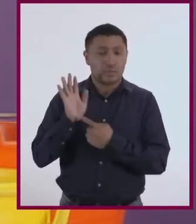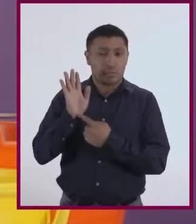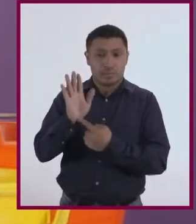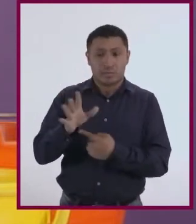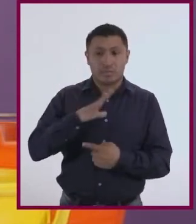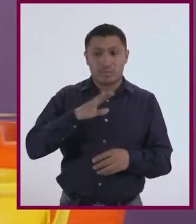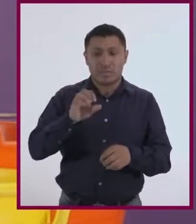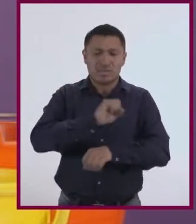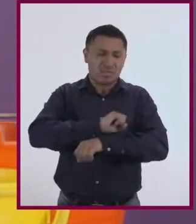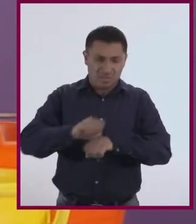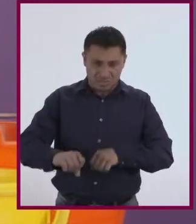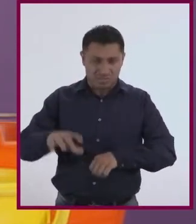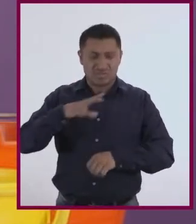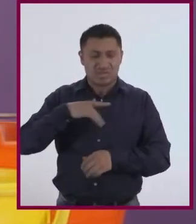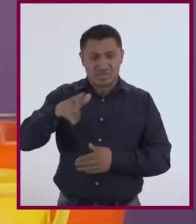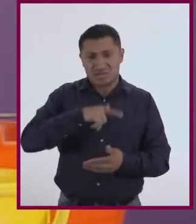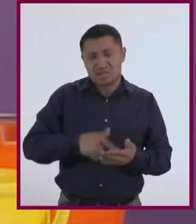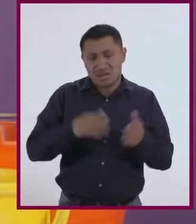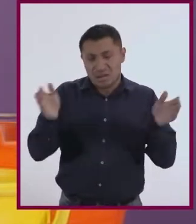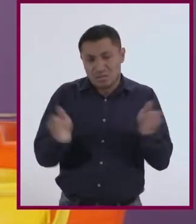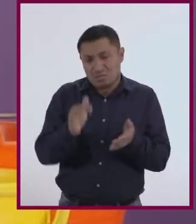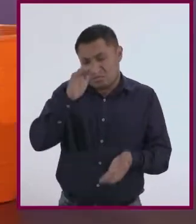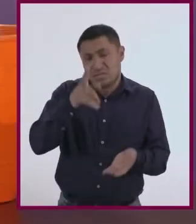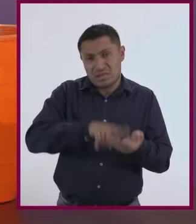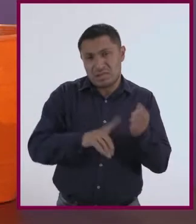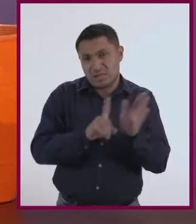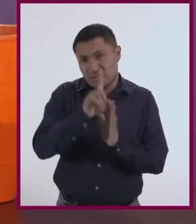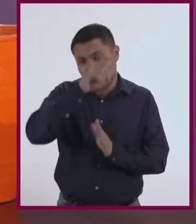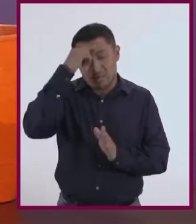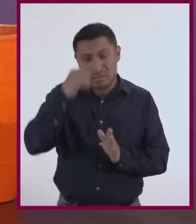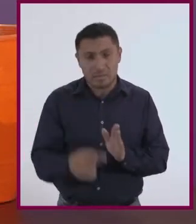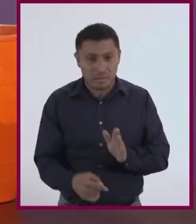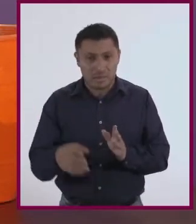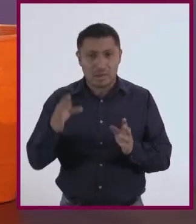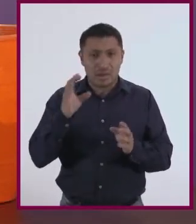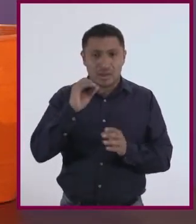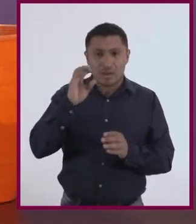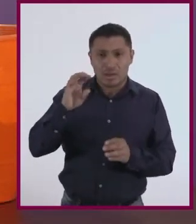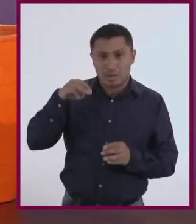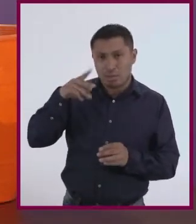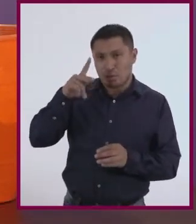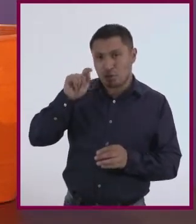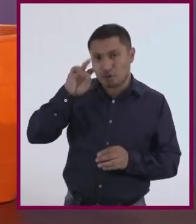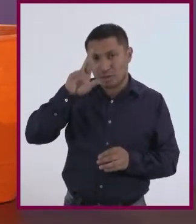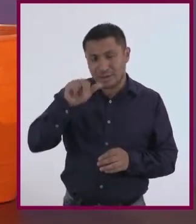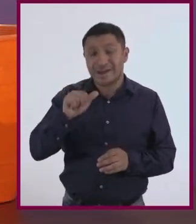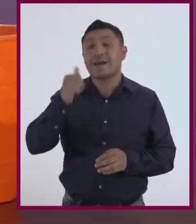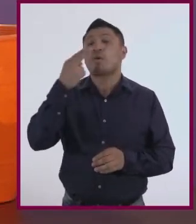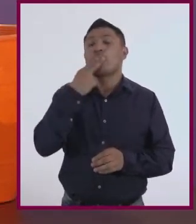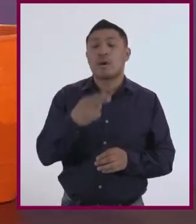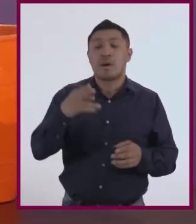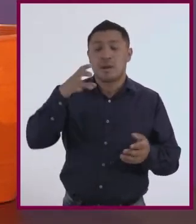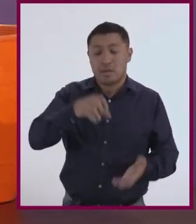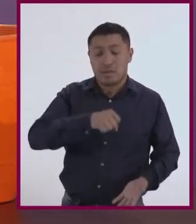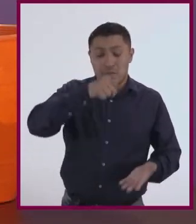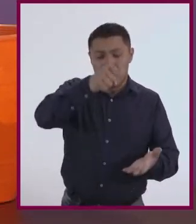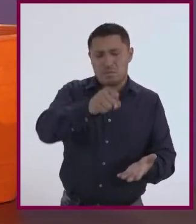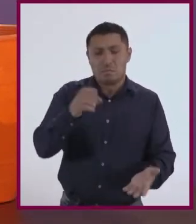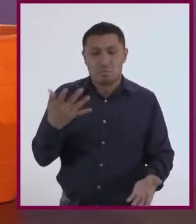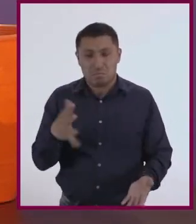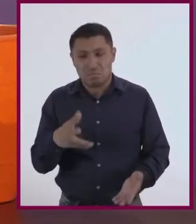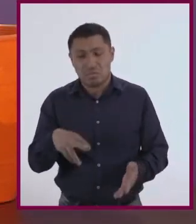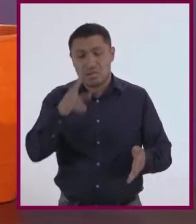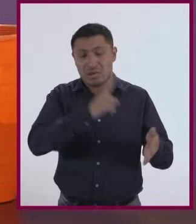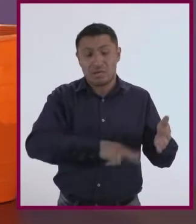es una forma sencilla de poder tener un espacio chiquito como un departamento. Para nuestra compostera vamos a usar cubetas